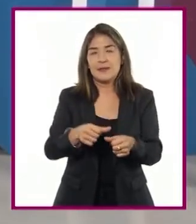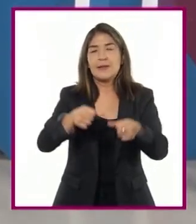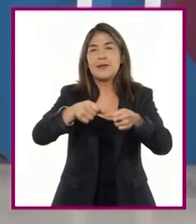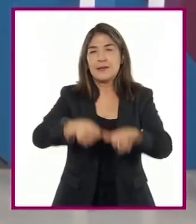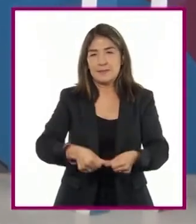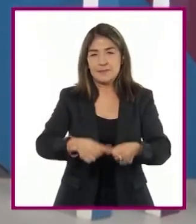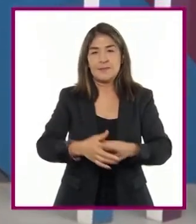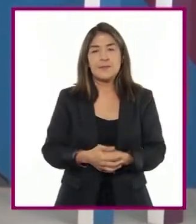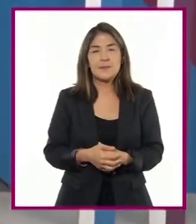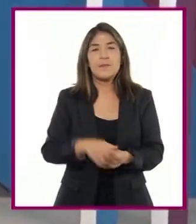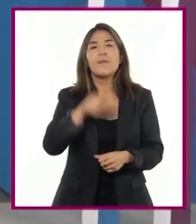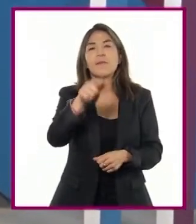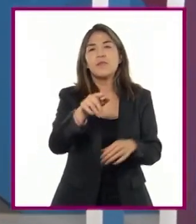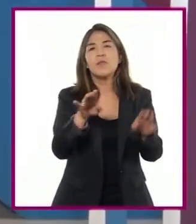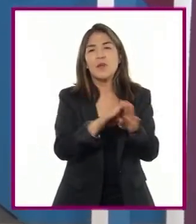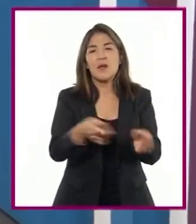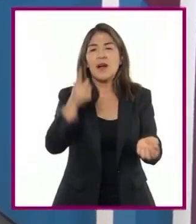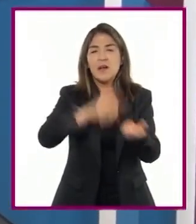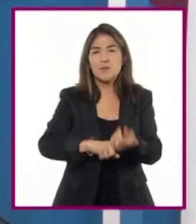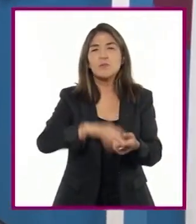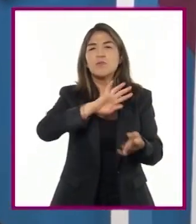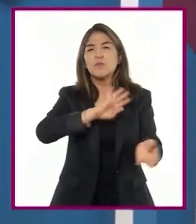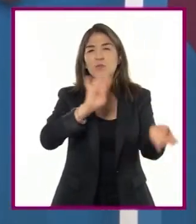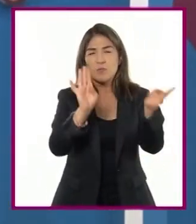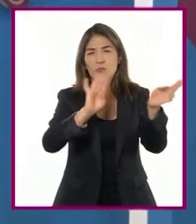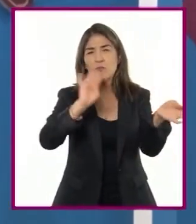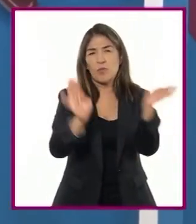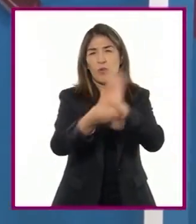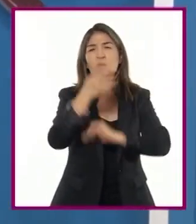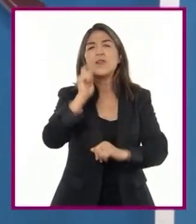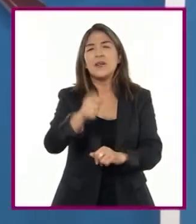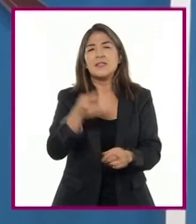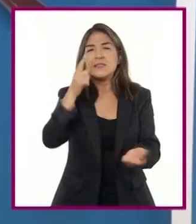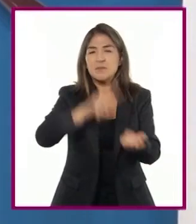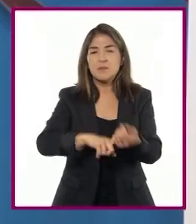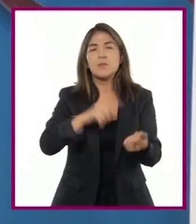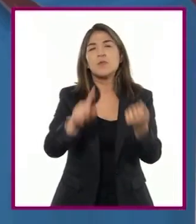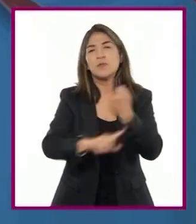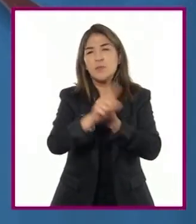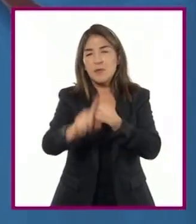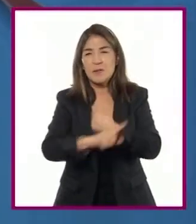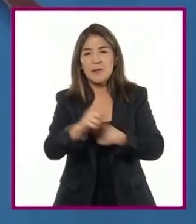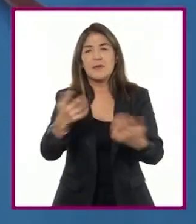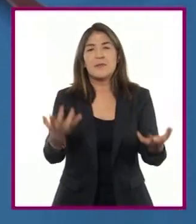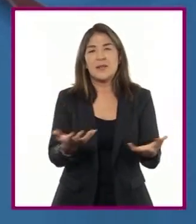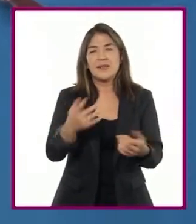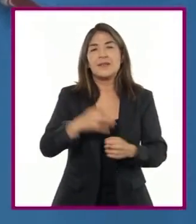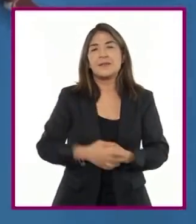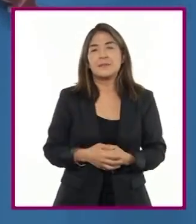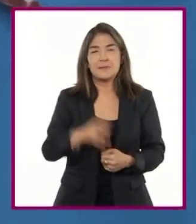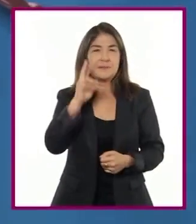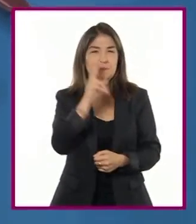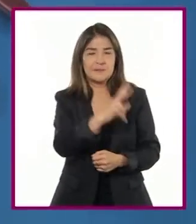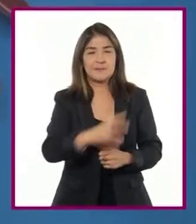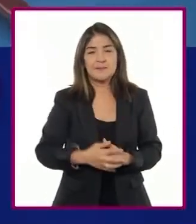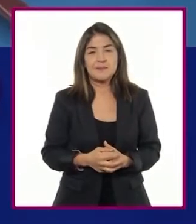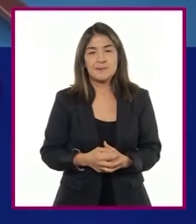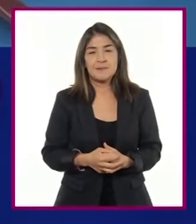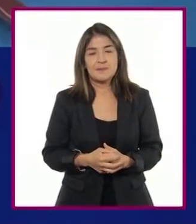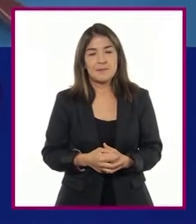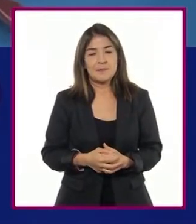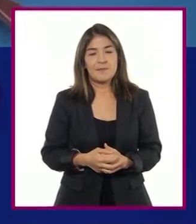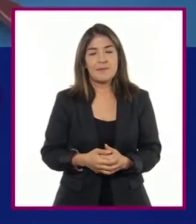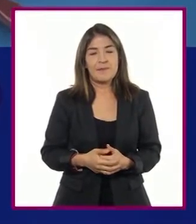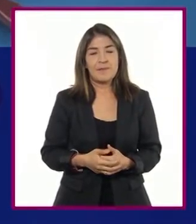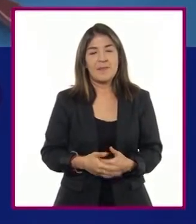cualquier lugar del mundo. Es posible que hayan escuchado noticias que se refieren a situaciones de conflicto como las siguientes. El